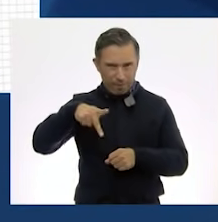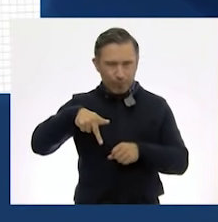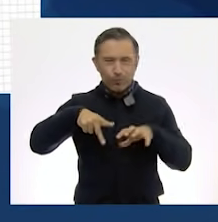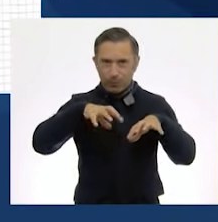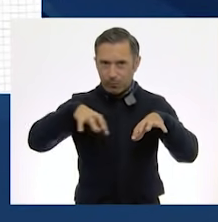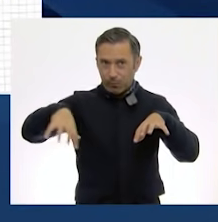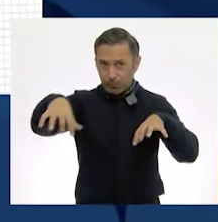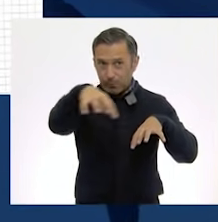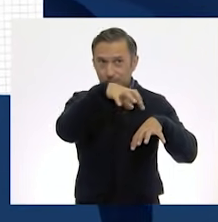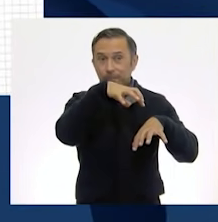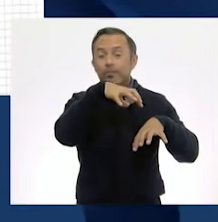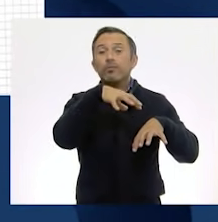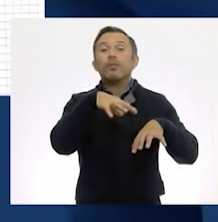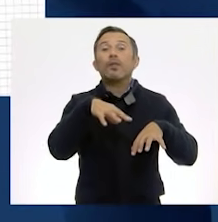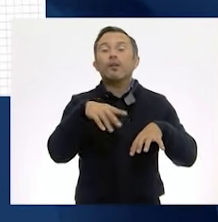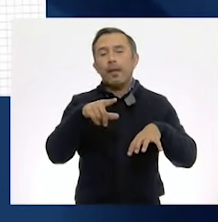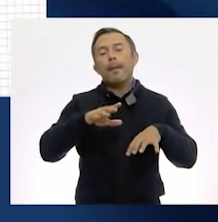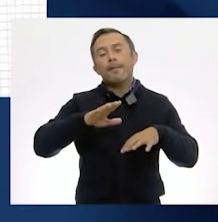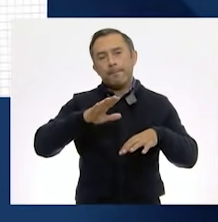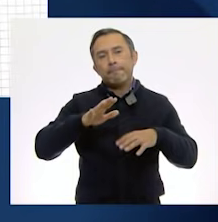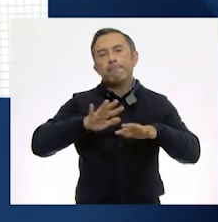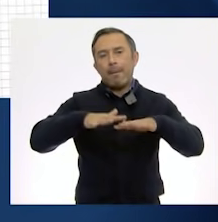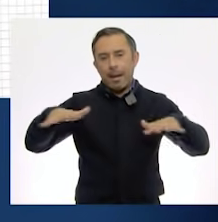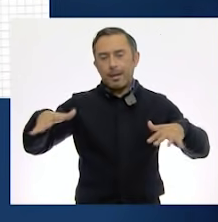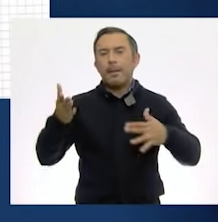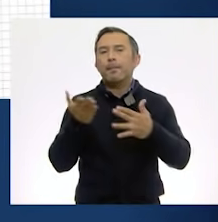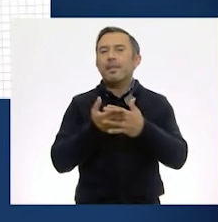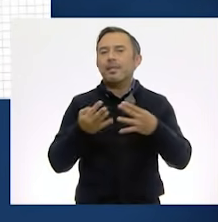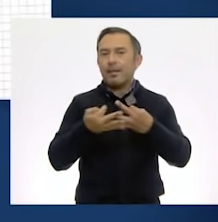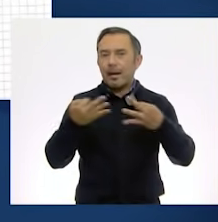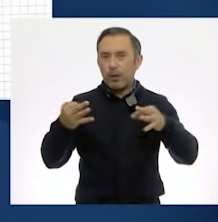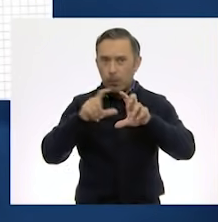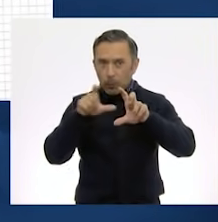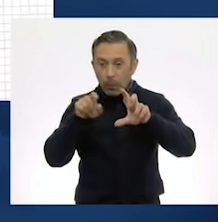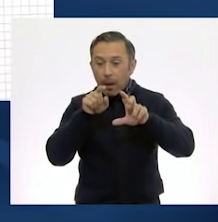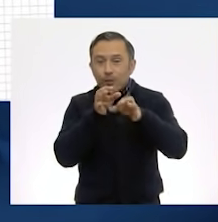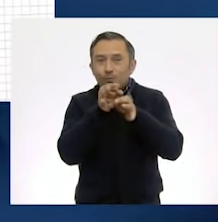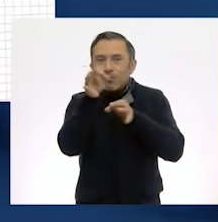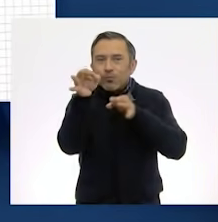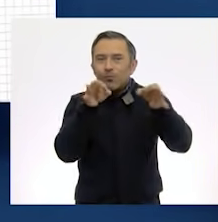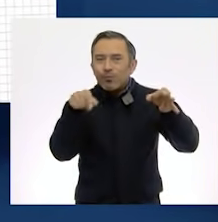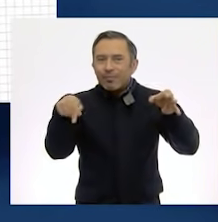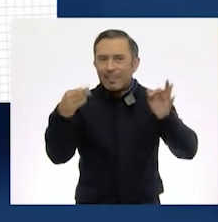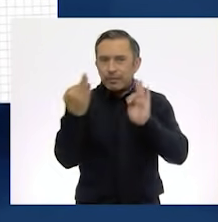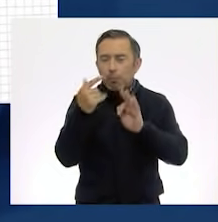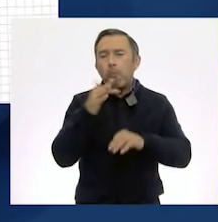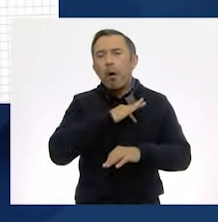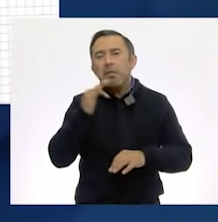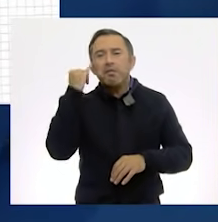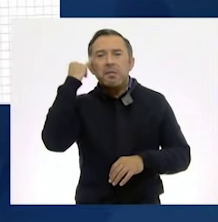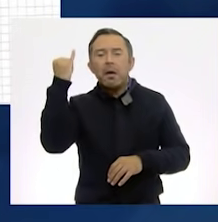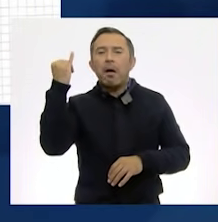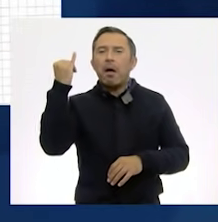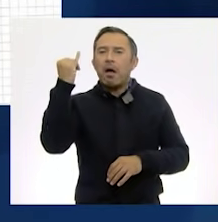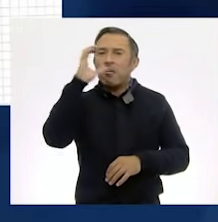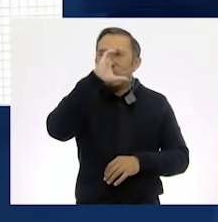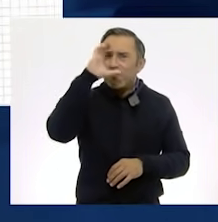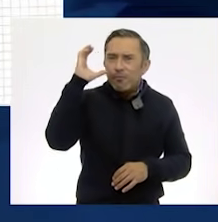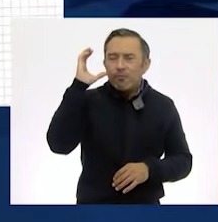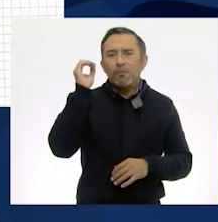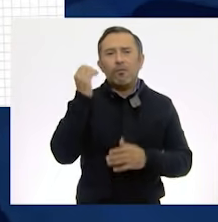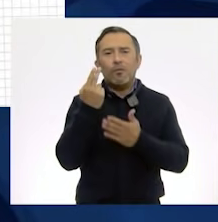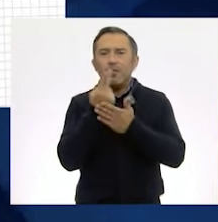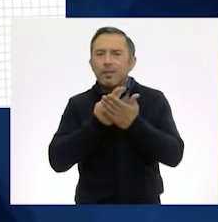que se desarrollaron cerca del mar Mediterráneo. ¿Y qué te parece que las ilustremos con alguna imagen o dibujo para representarlas